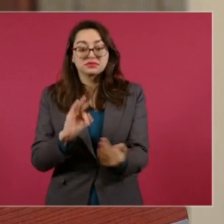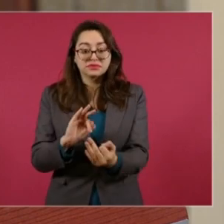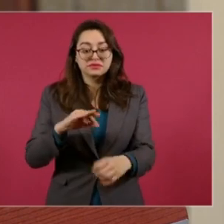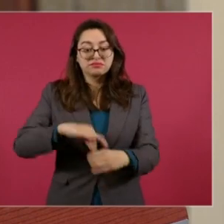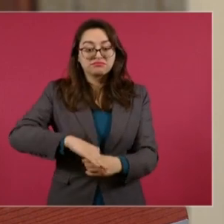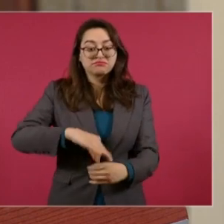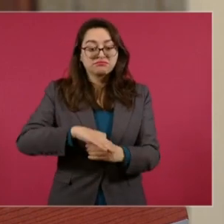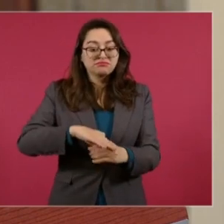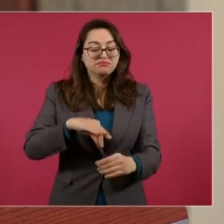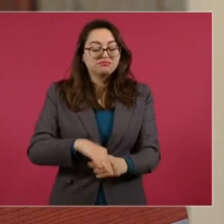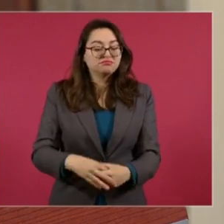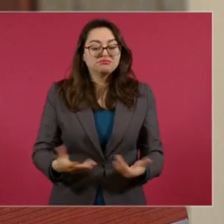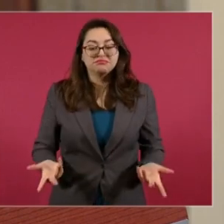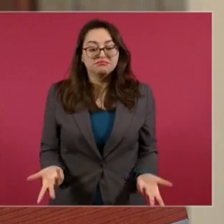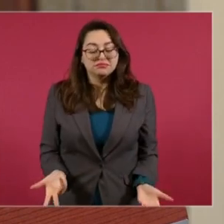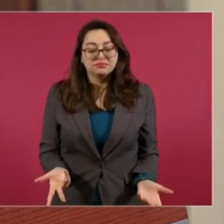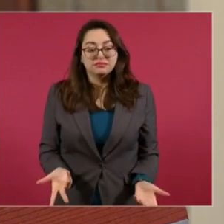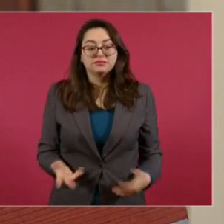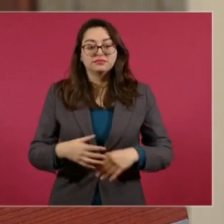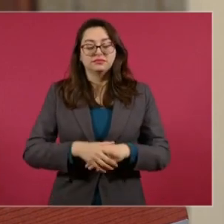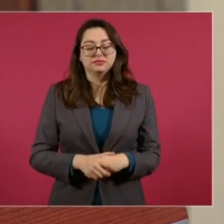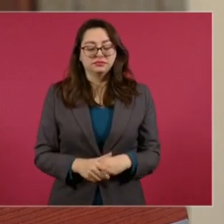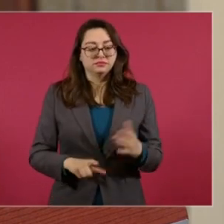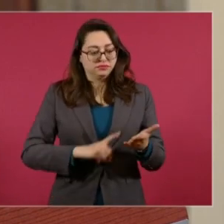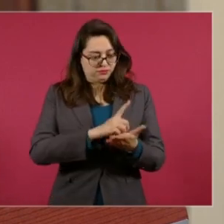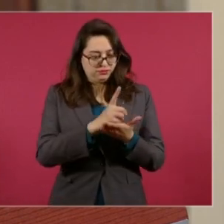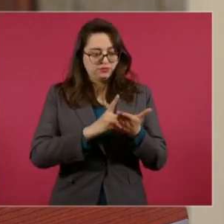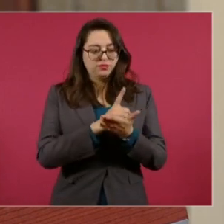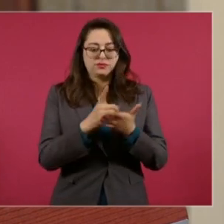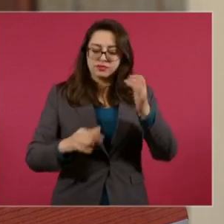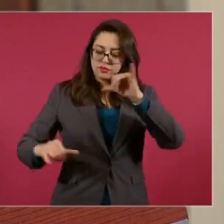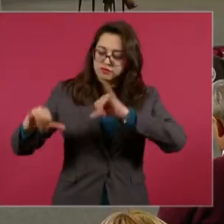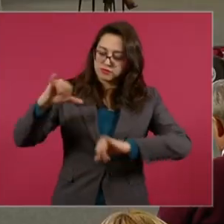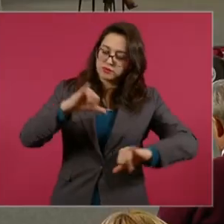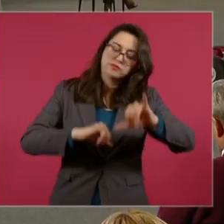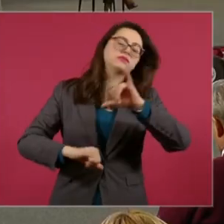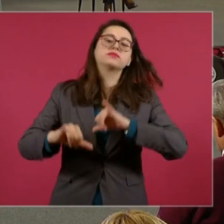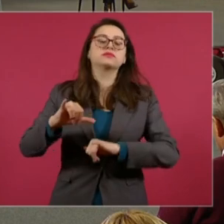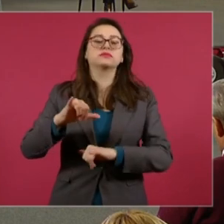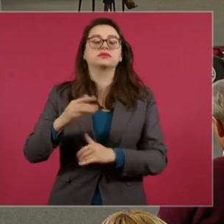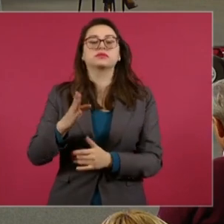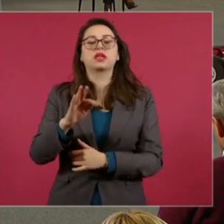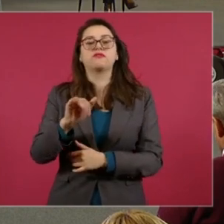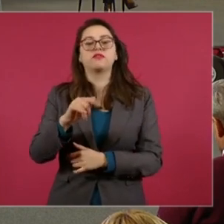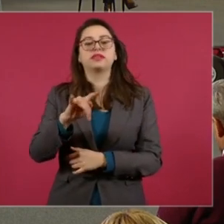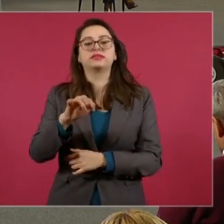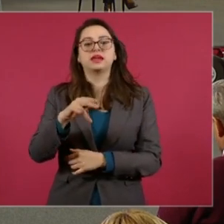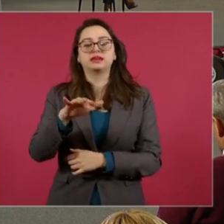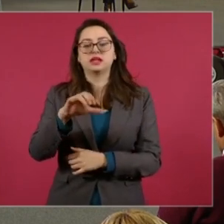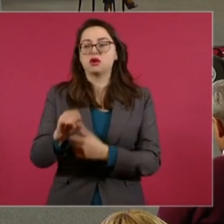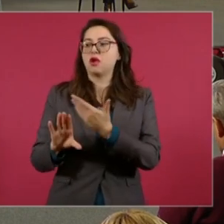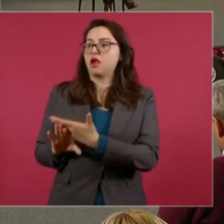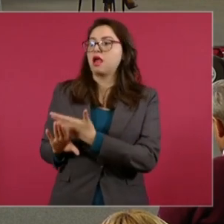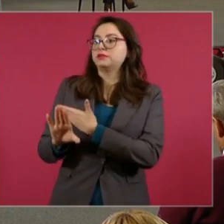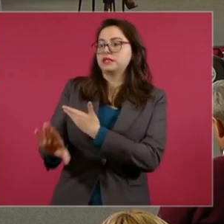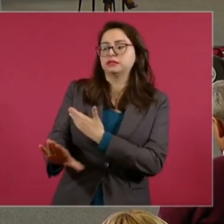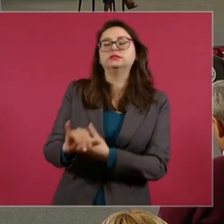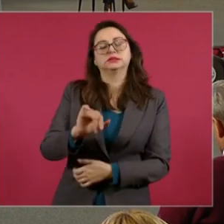Combatir el narcotráfico y el consumo de drogas químicas como el fentanilo es un compromiso que tenemos,